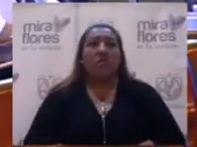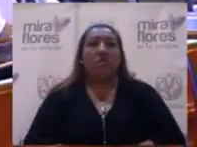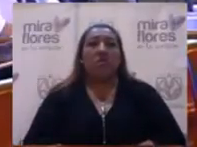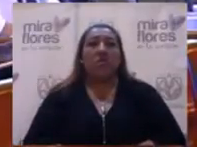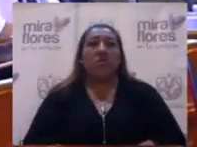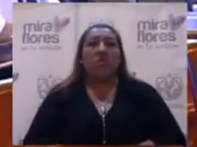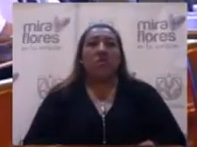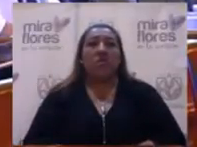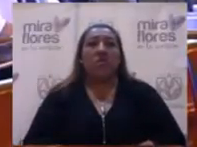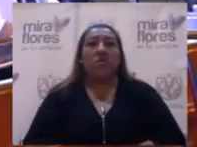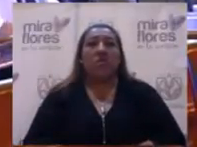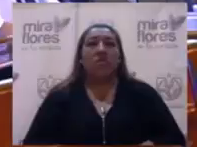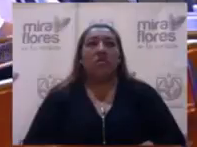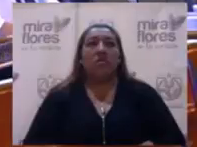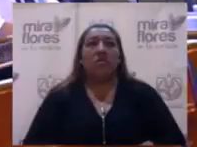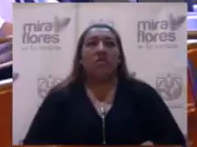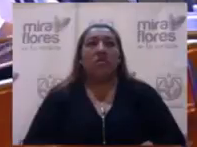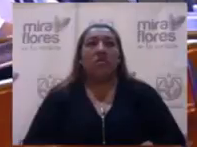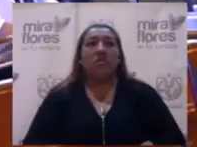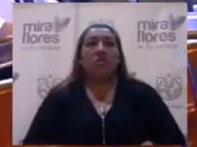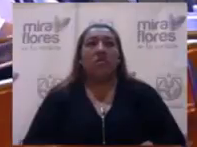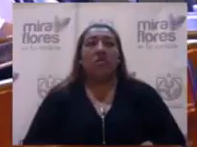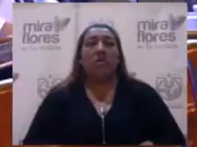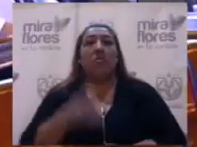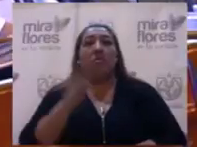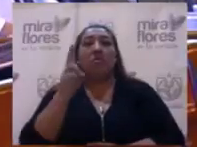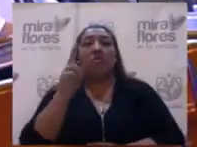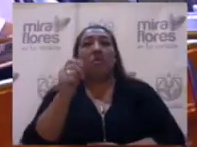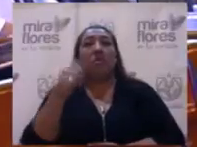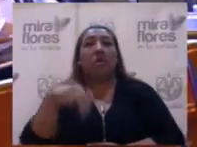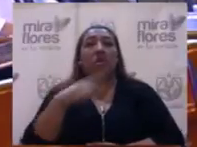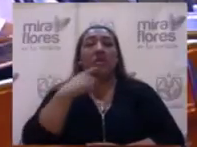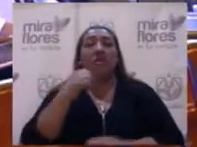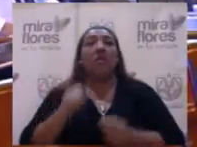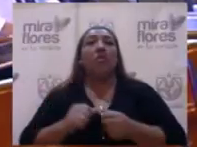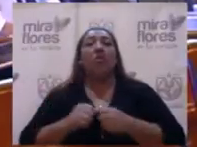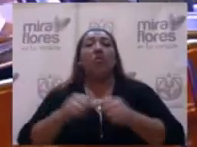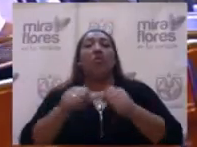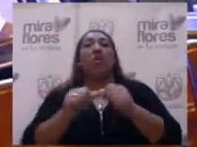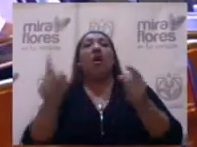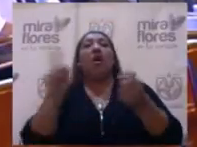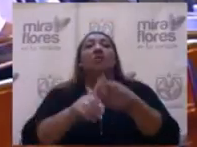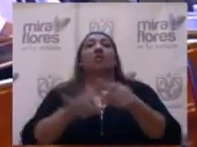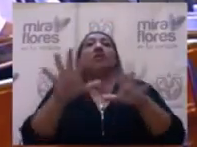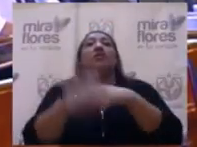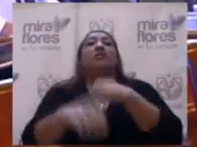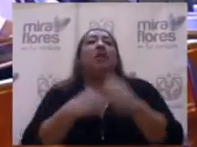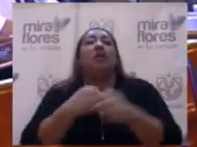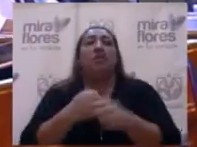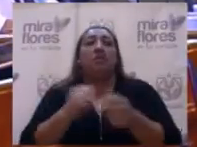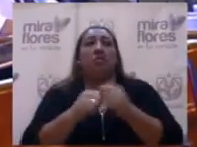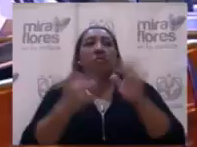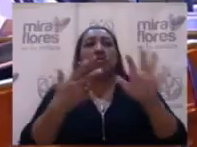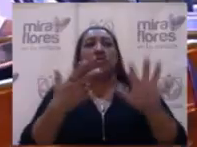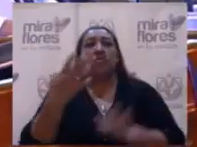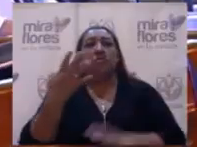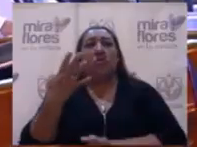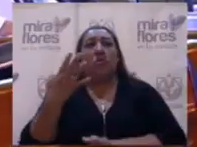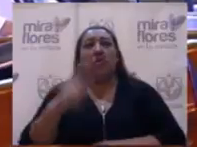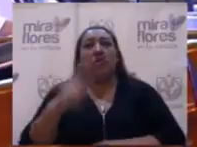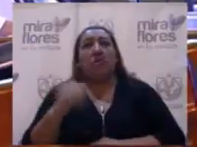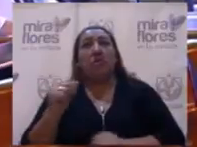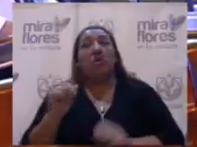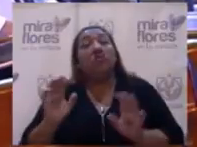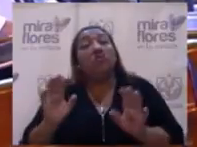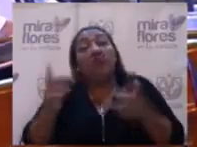según el profesor Tan dura hasta 10. O sea, esta compañía va a tener publicidad 10 años por 89,000 soles. Pero bueno, así